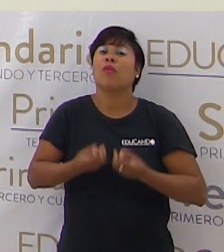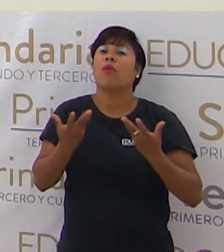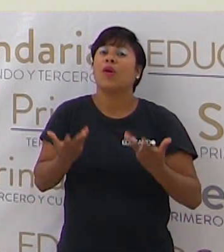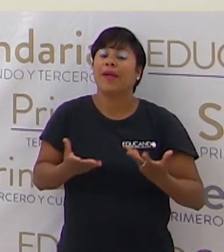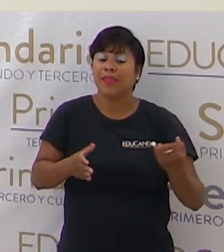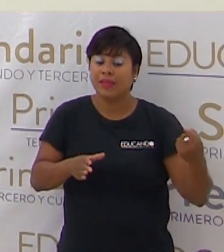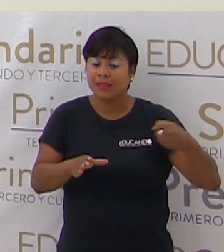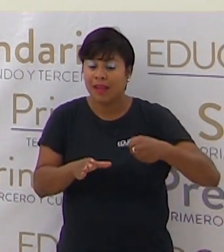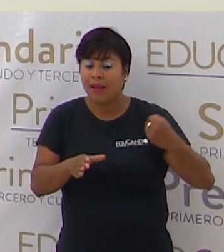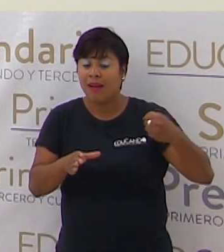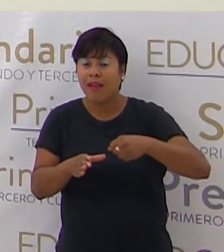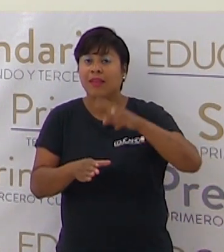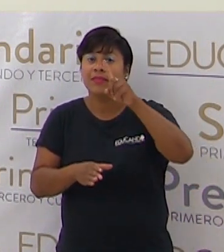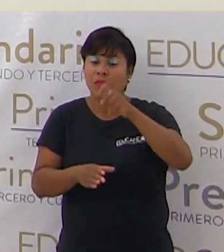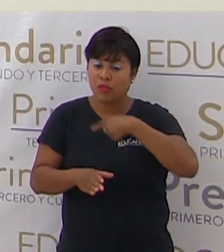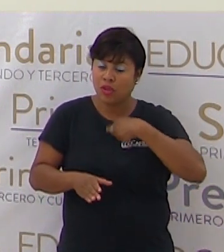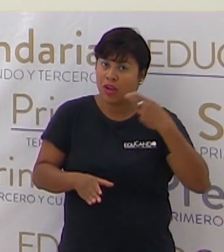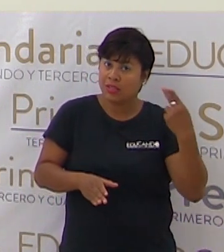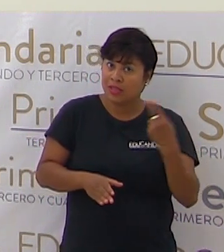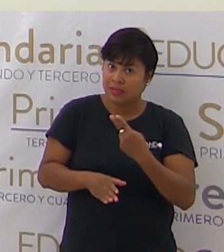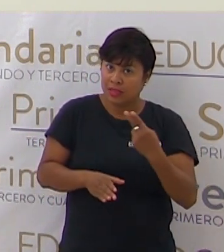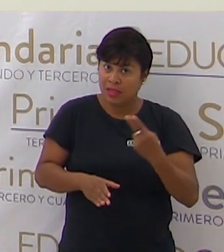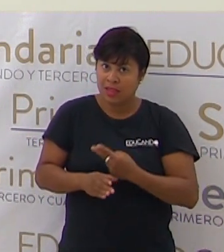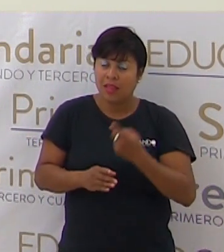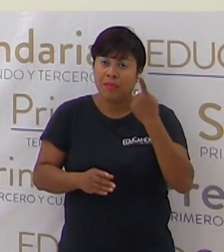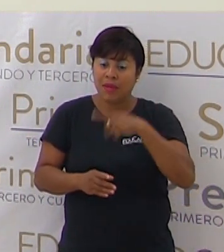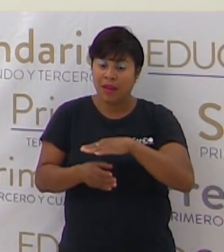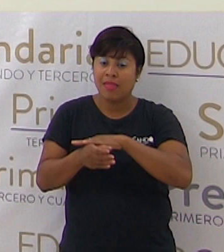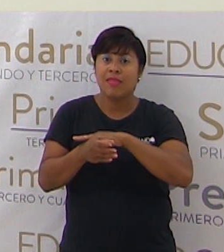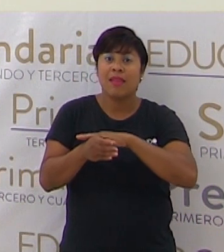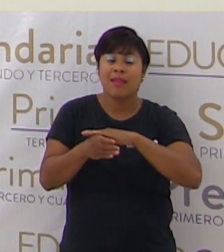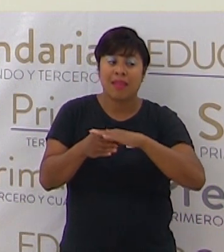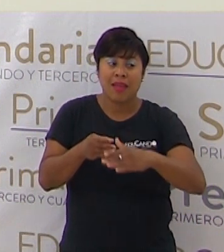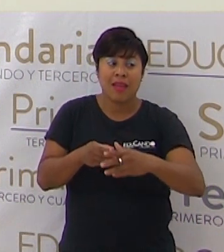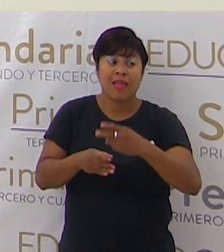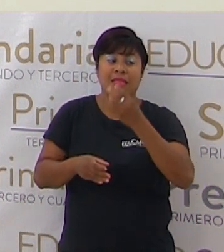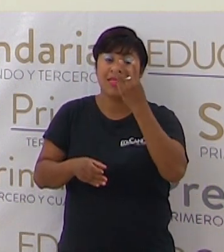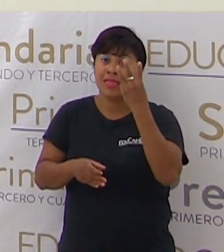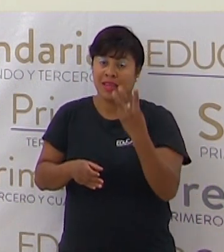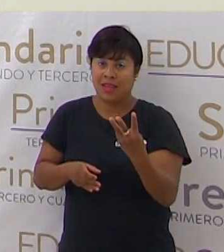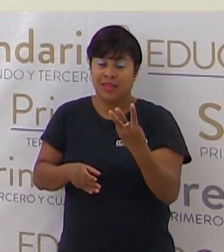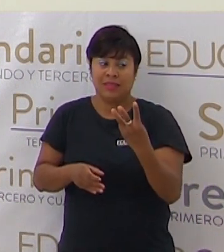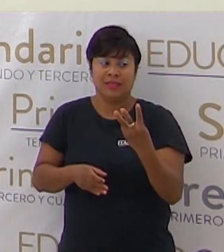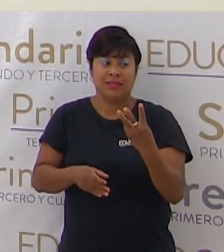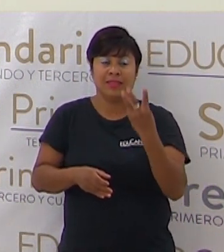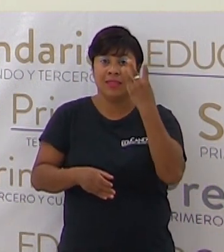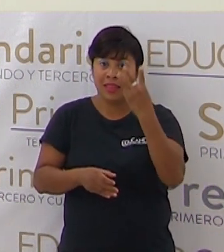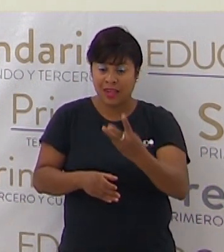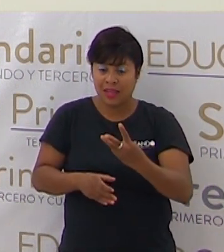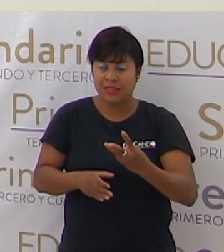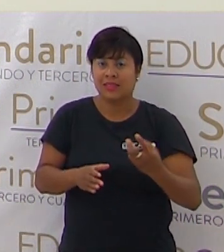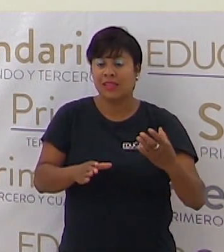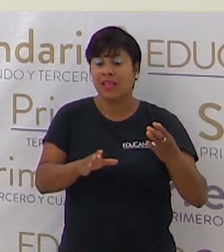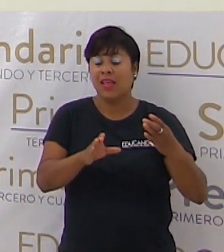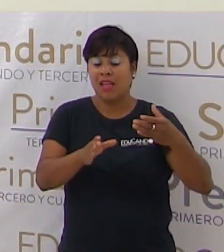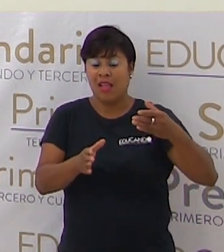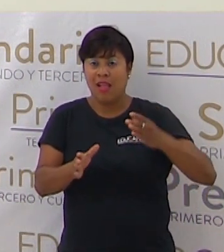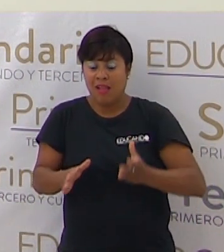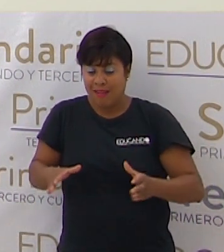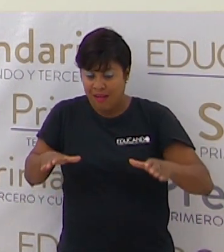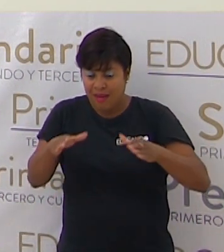¿Cuántas jarras de agua necesitaré para llenar 3 garrafones de